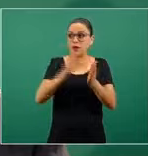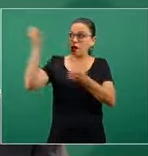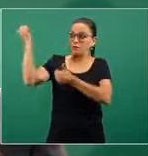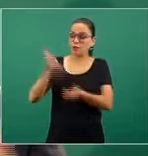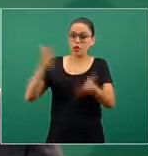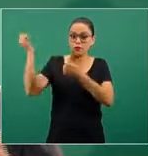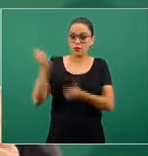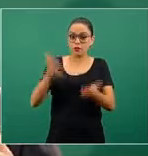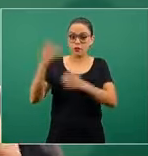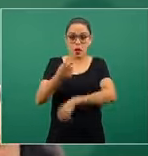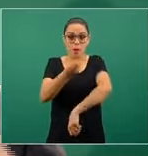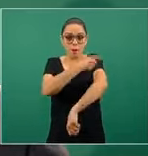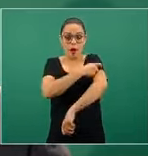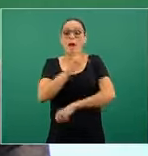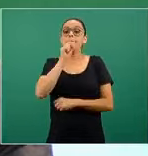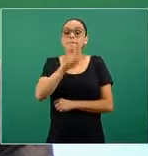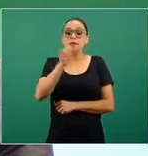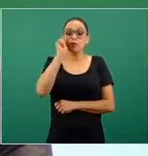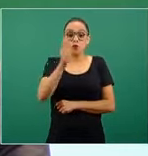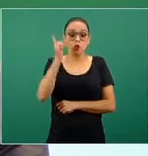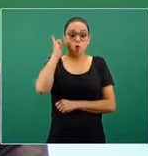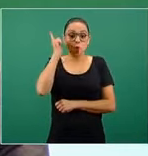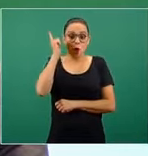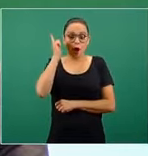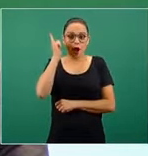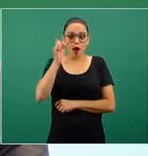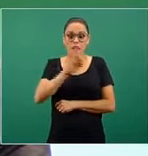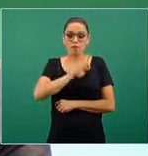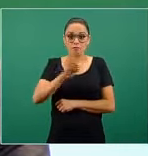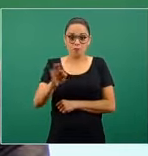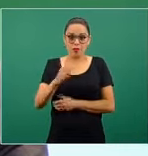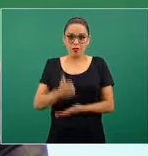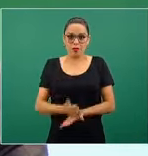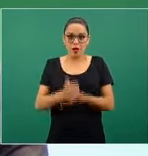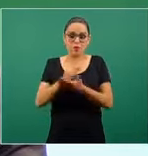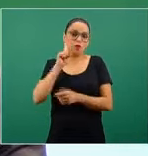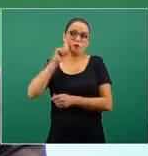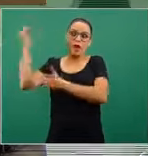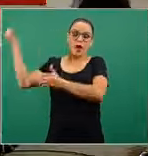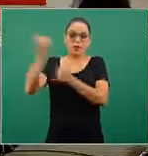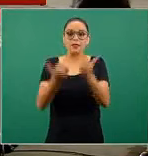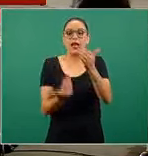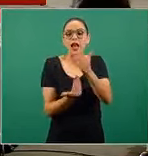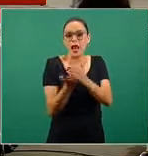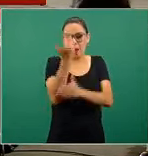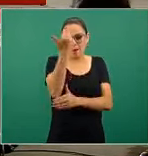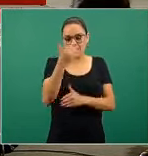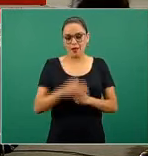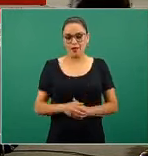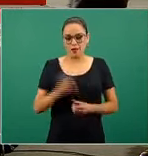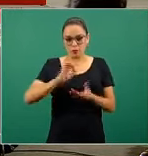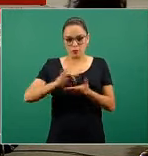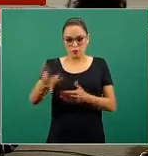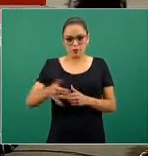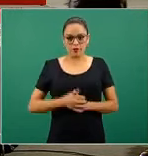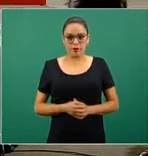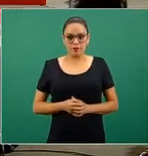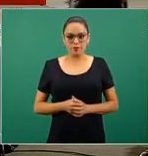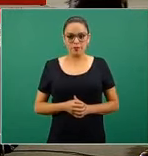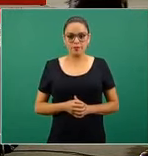vacuna, incluyendo la que esperemos que el clima nos permita llegue mañana en la mañana. Muchas gracias.